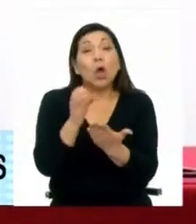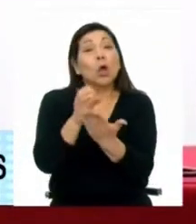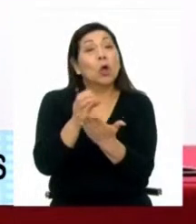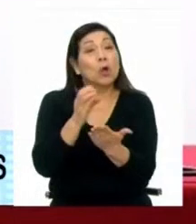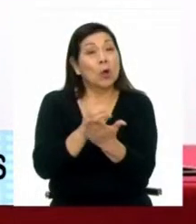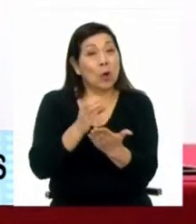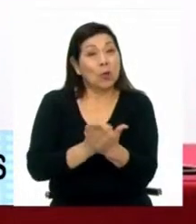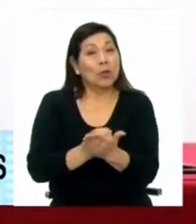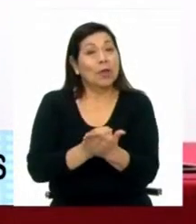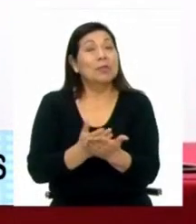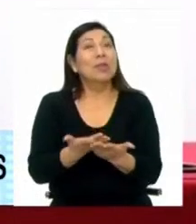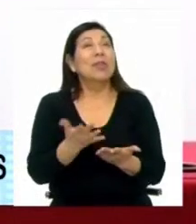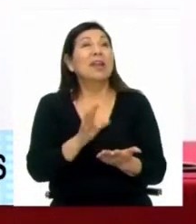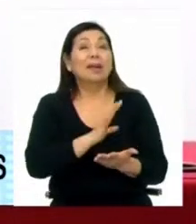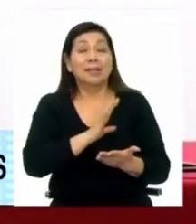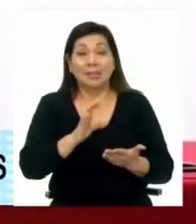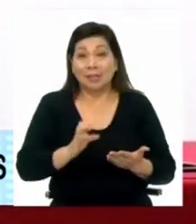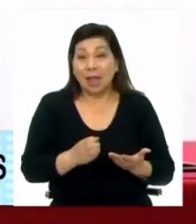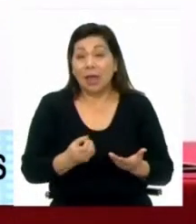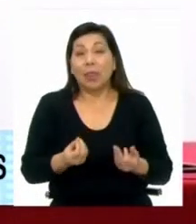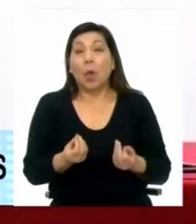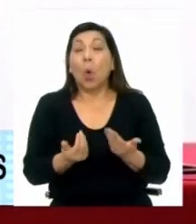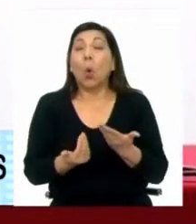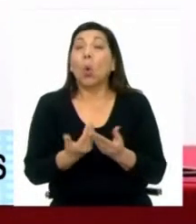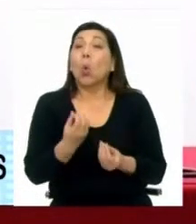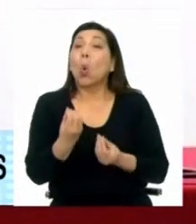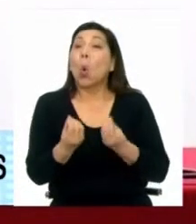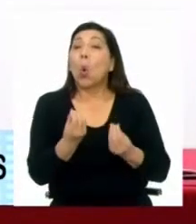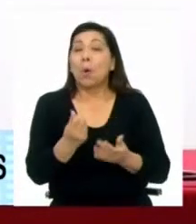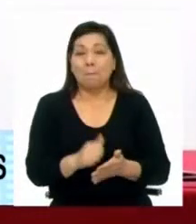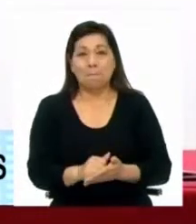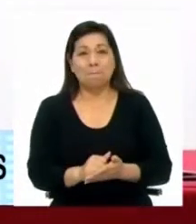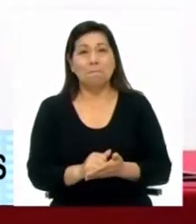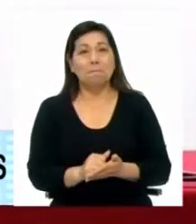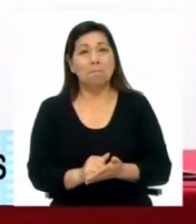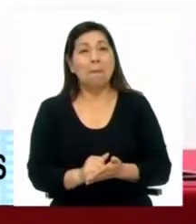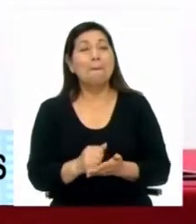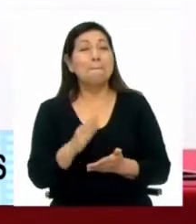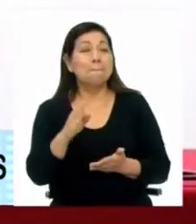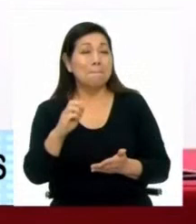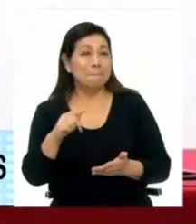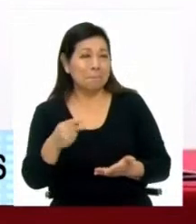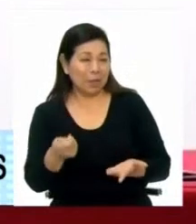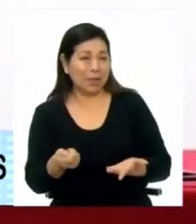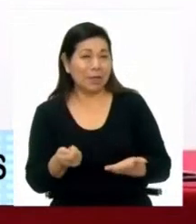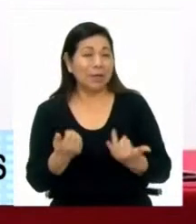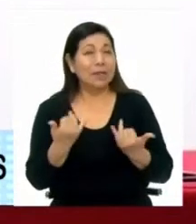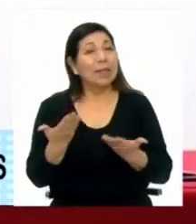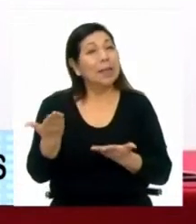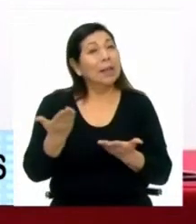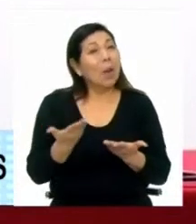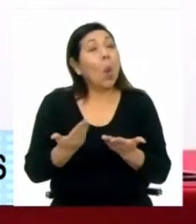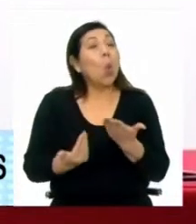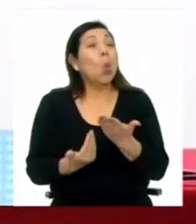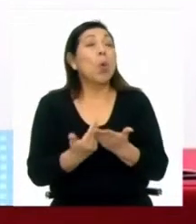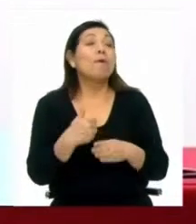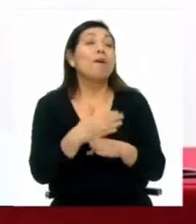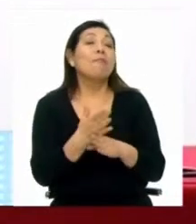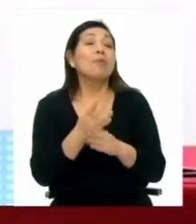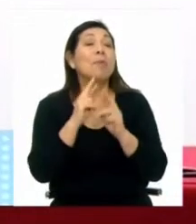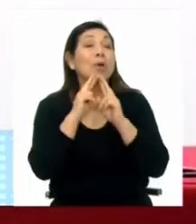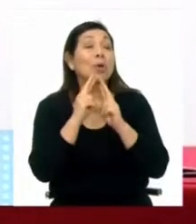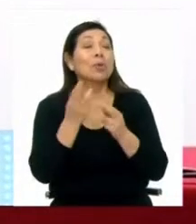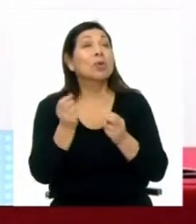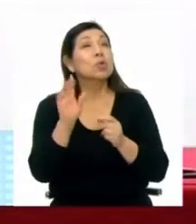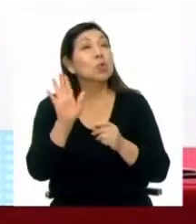contrataciones y adquisiciones del Estado. Métodos nuevos como los métodos BIM, la necesidad de establecer nuevas formas de